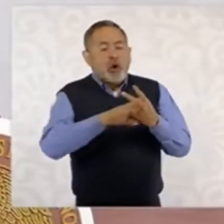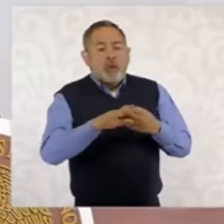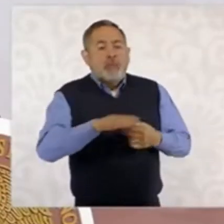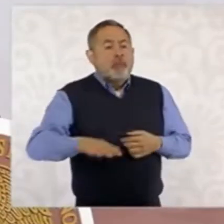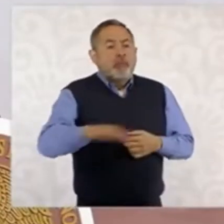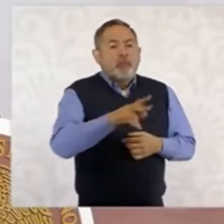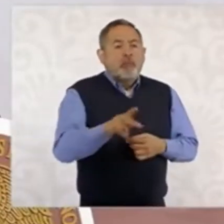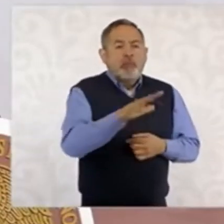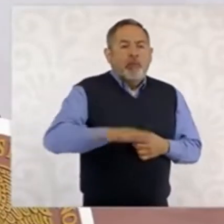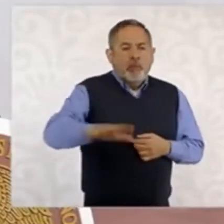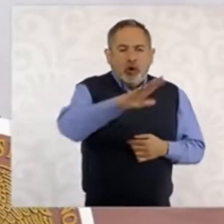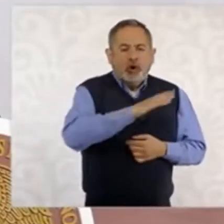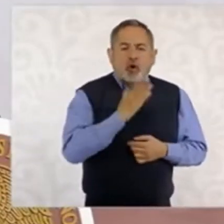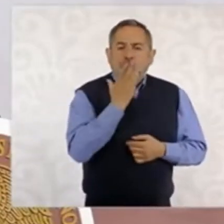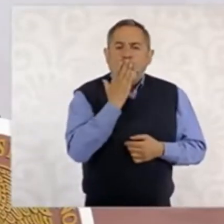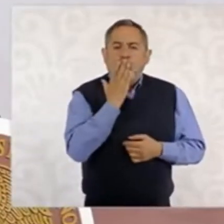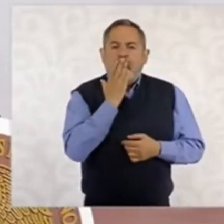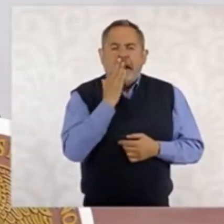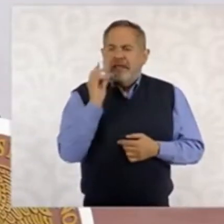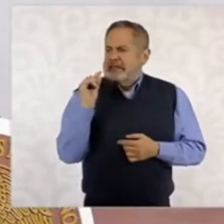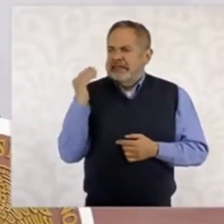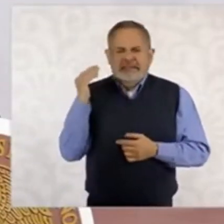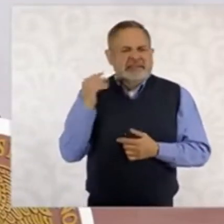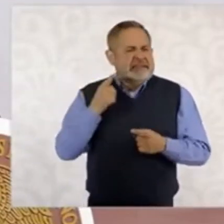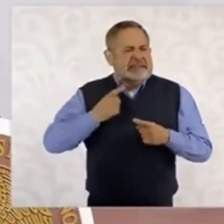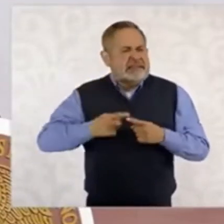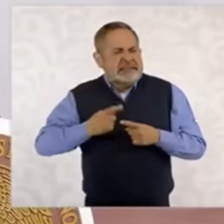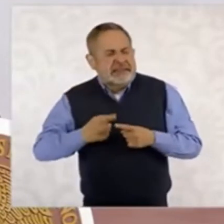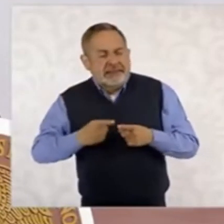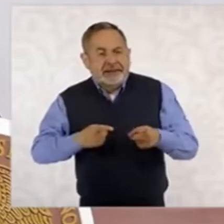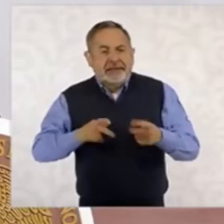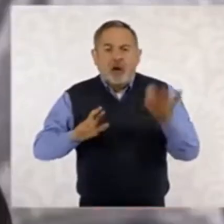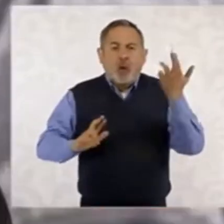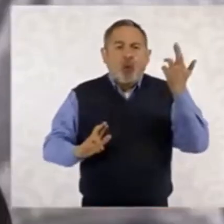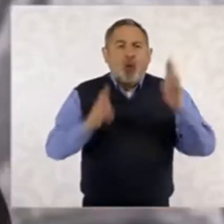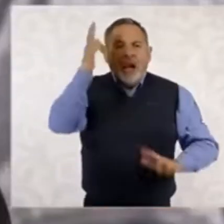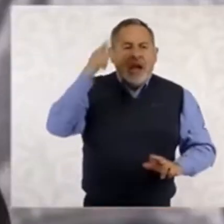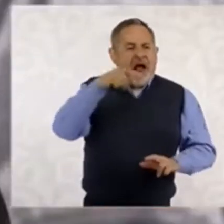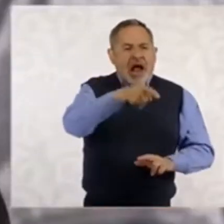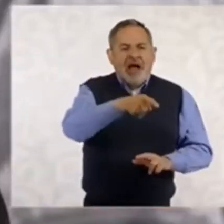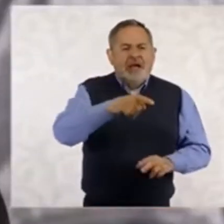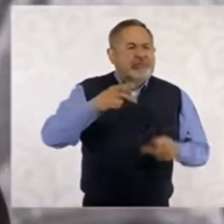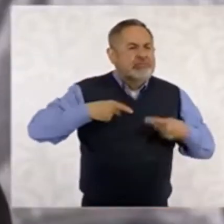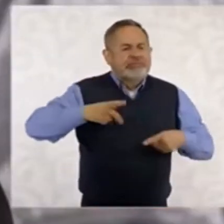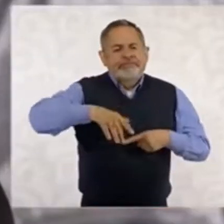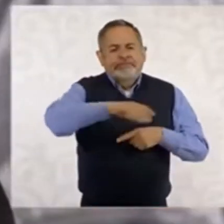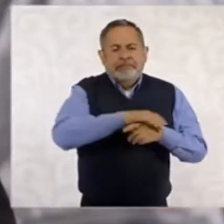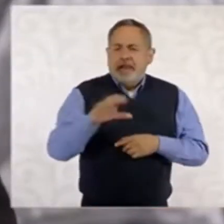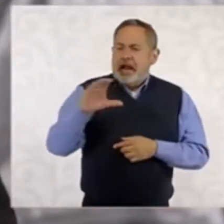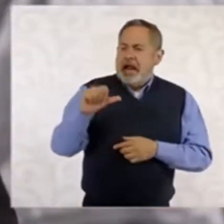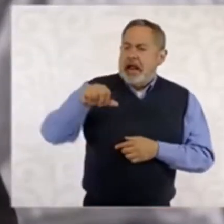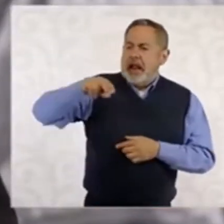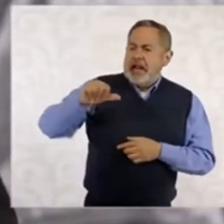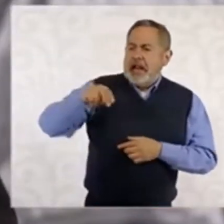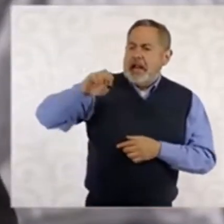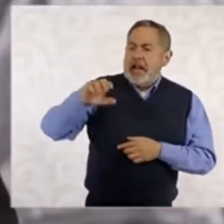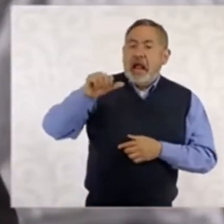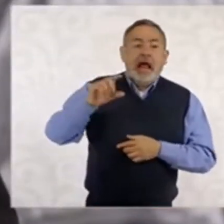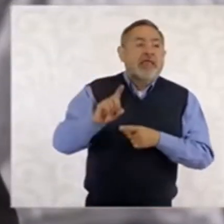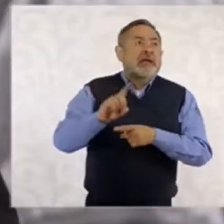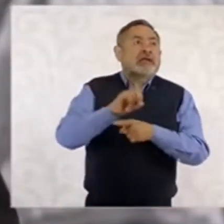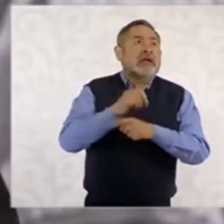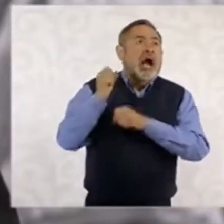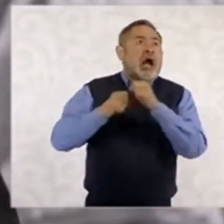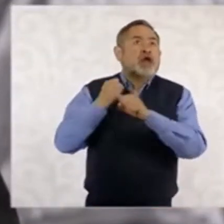los últimos tiempos. Se trata de la huelga de trabajadores de Cananea que data de